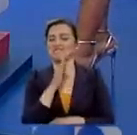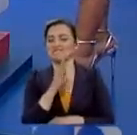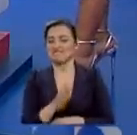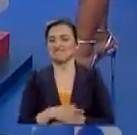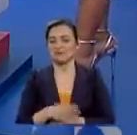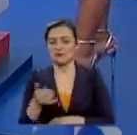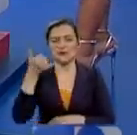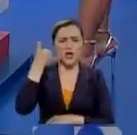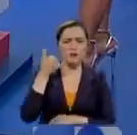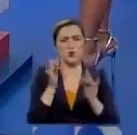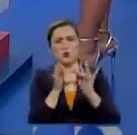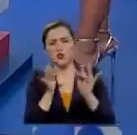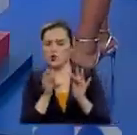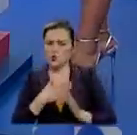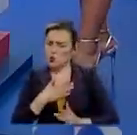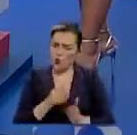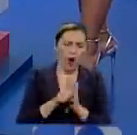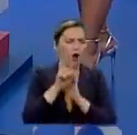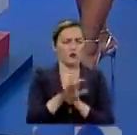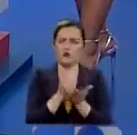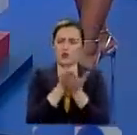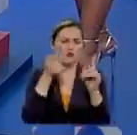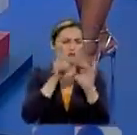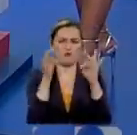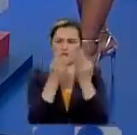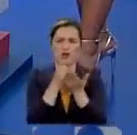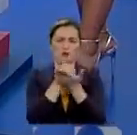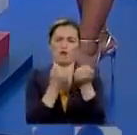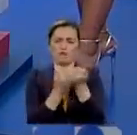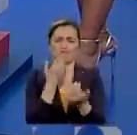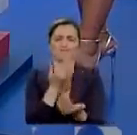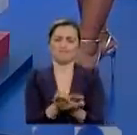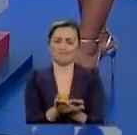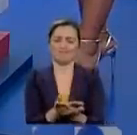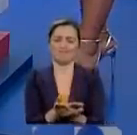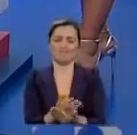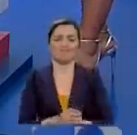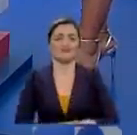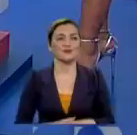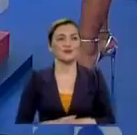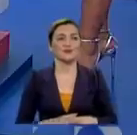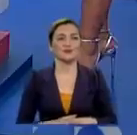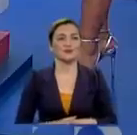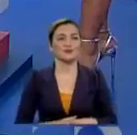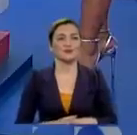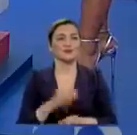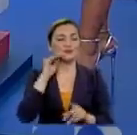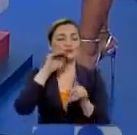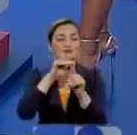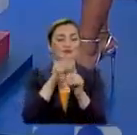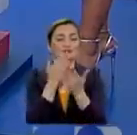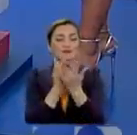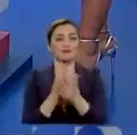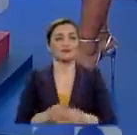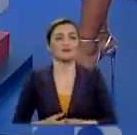el teléfono, se comunican con nosotros directamente con las familias que tanto lo necesitan. Muchísimas gracias. Tenemos un mensajito justo de agradecimiento, ¿no?